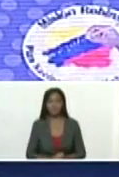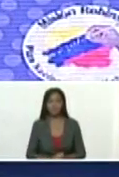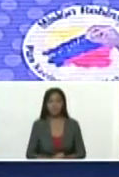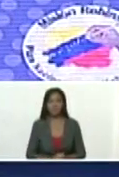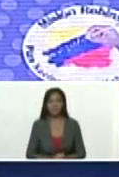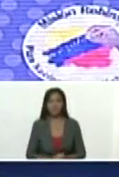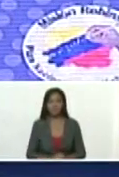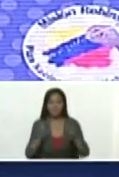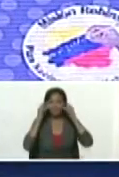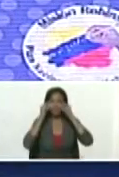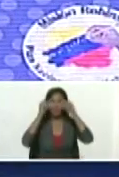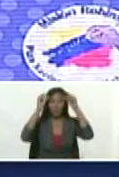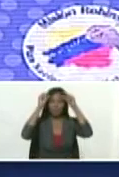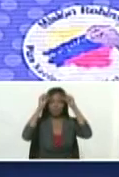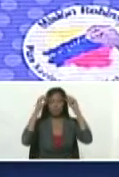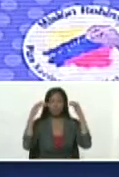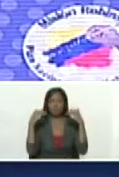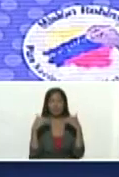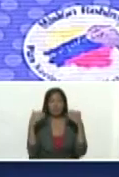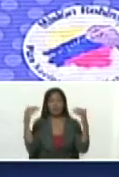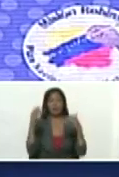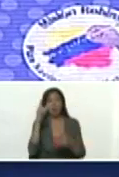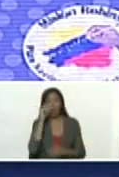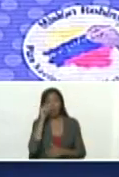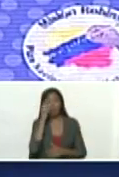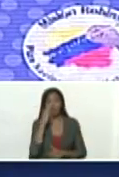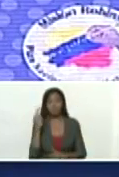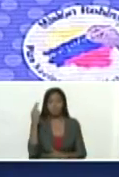Simón Rodríguez, el gran Samuel Robinson.